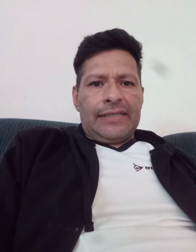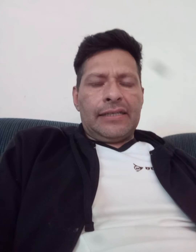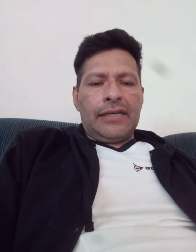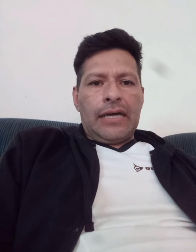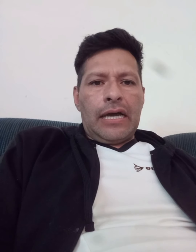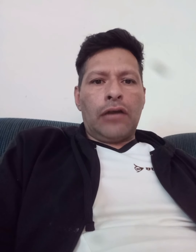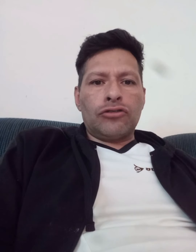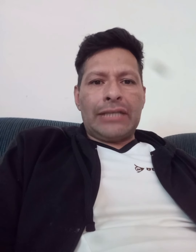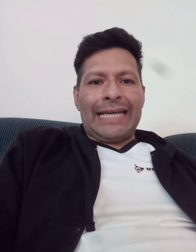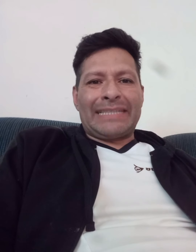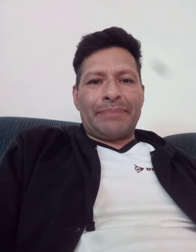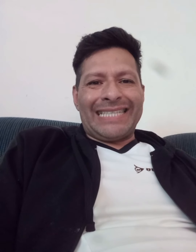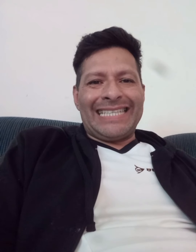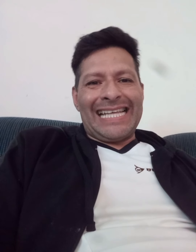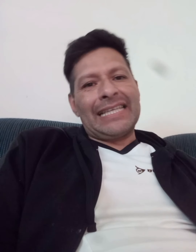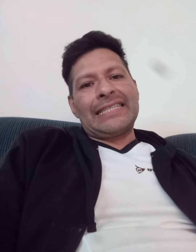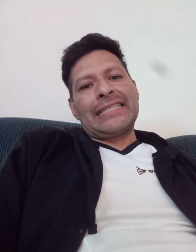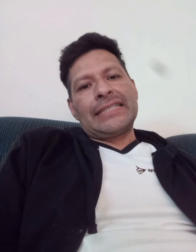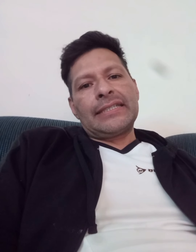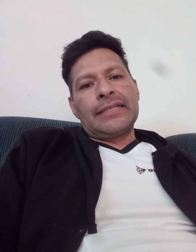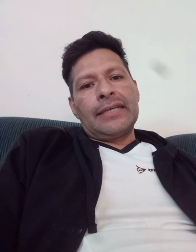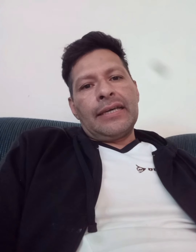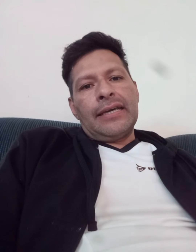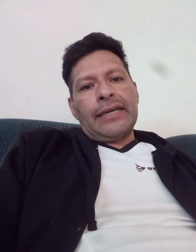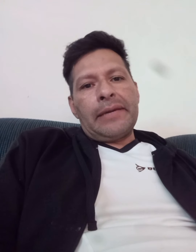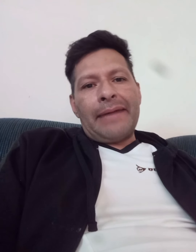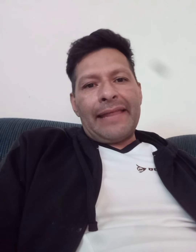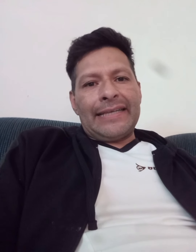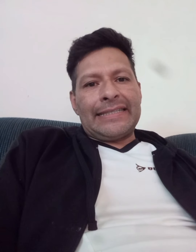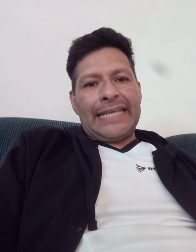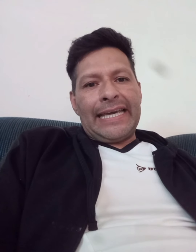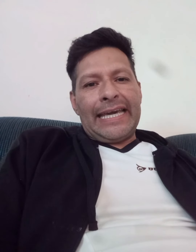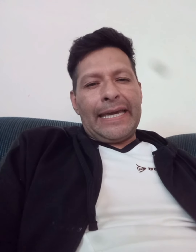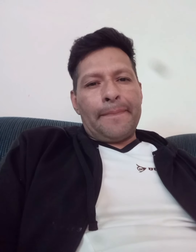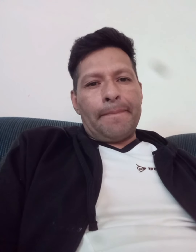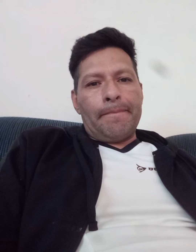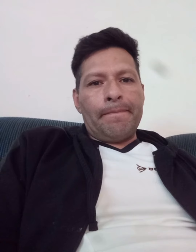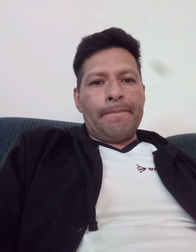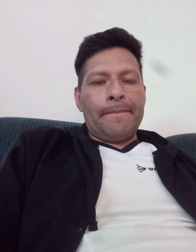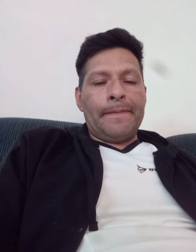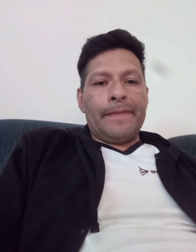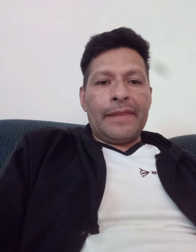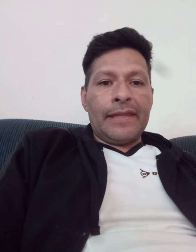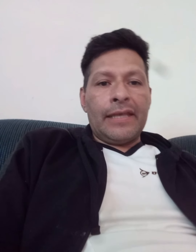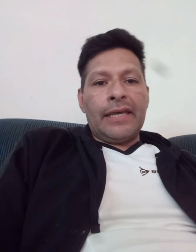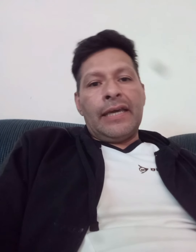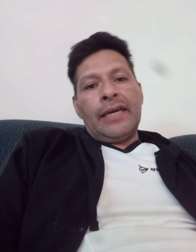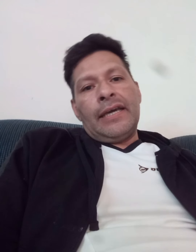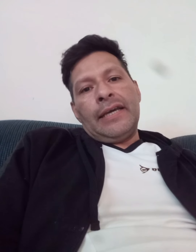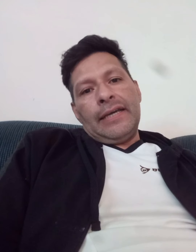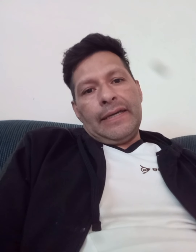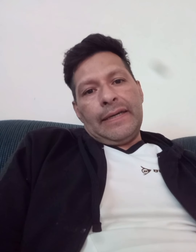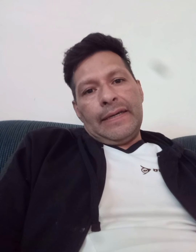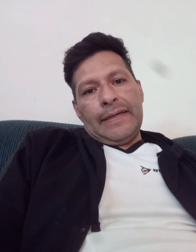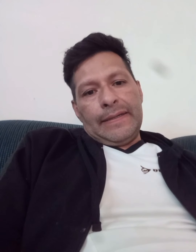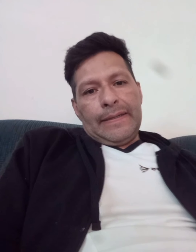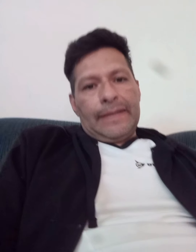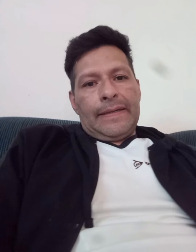enjuiciar a los expresidentes, que va desde